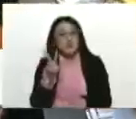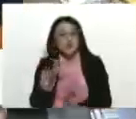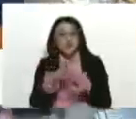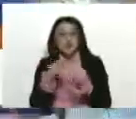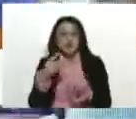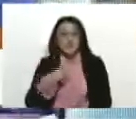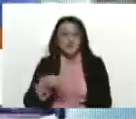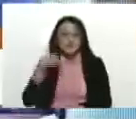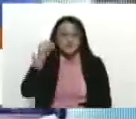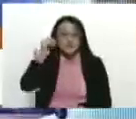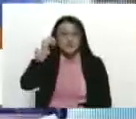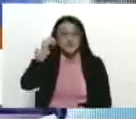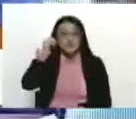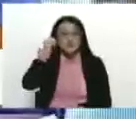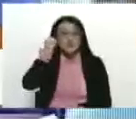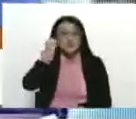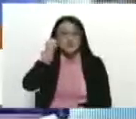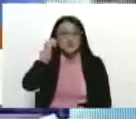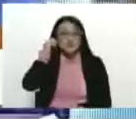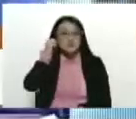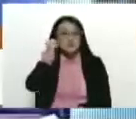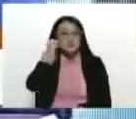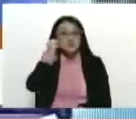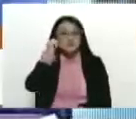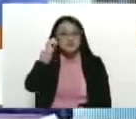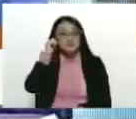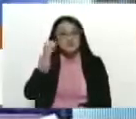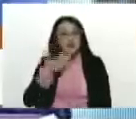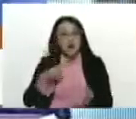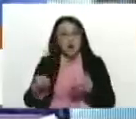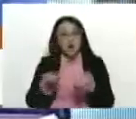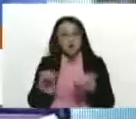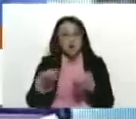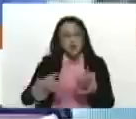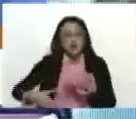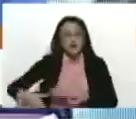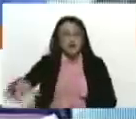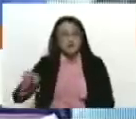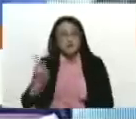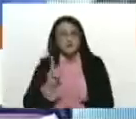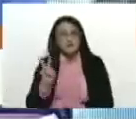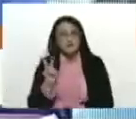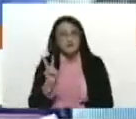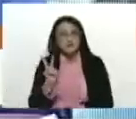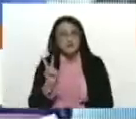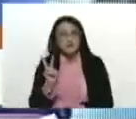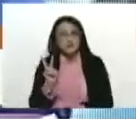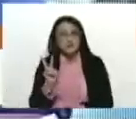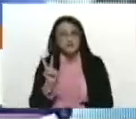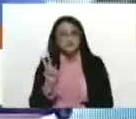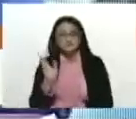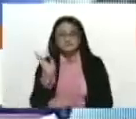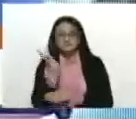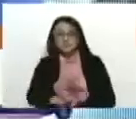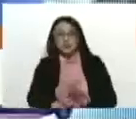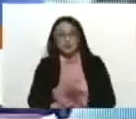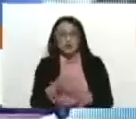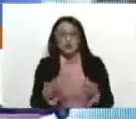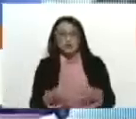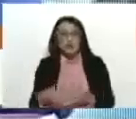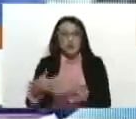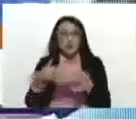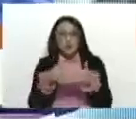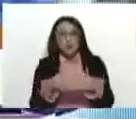presidente que intentó controlar los recursos naturales fue derrocado por los Estados Unidos